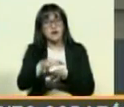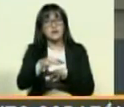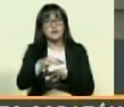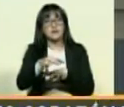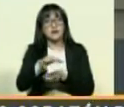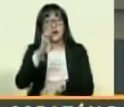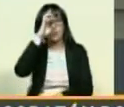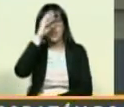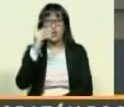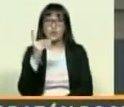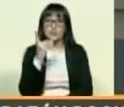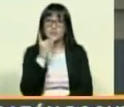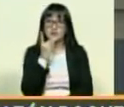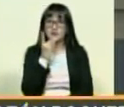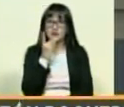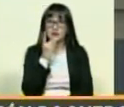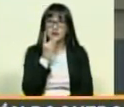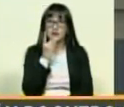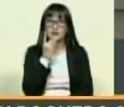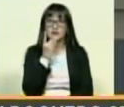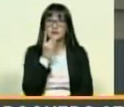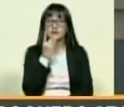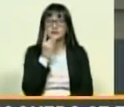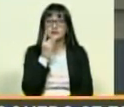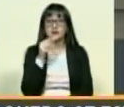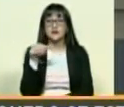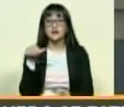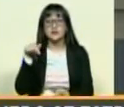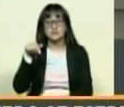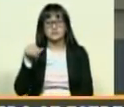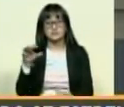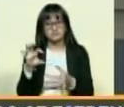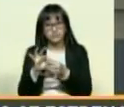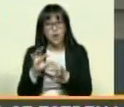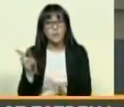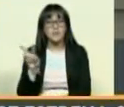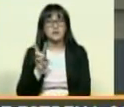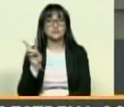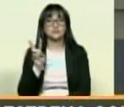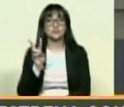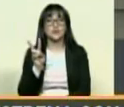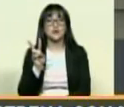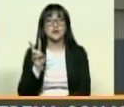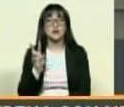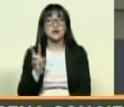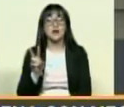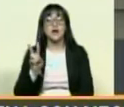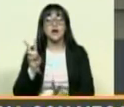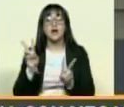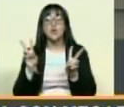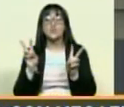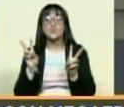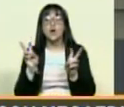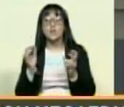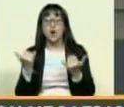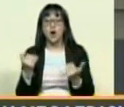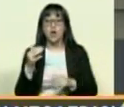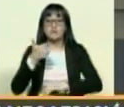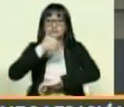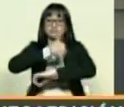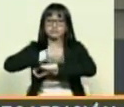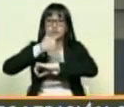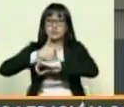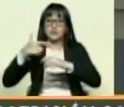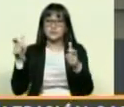Dominicana, de la República Bolivariana de Venezuela, en la nueva mesa directiva. Esperamos trabajar de cerca